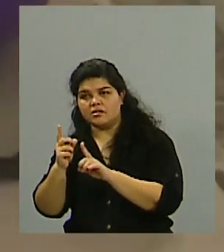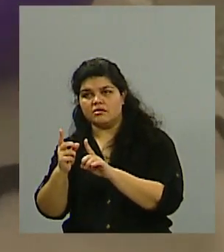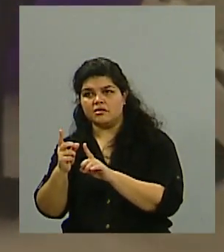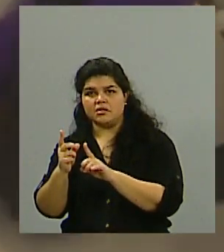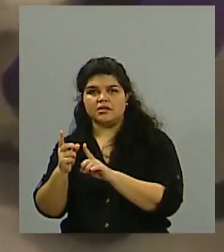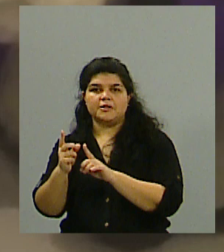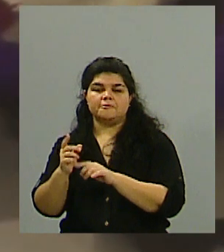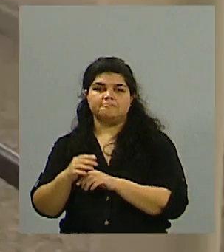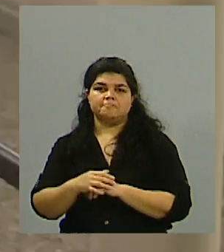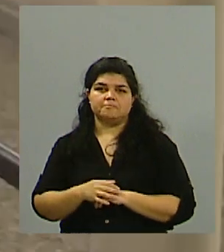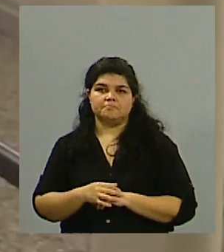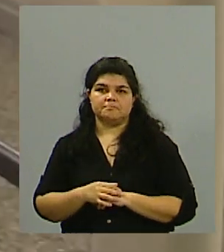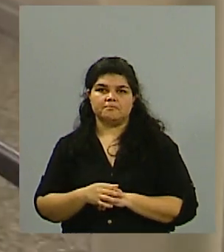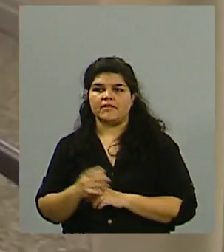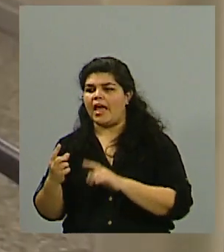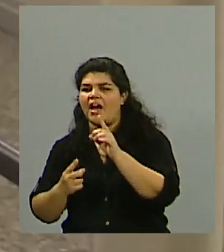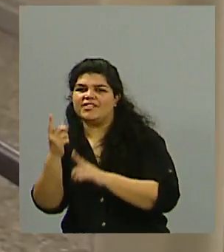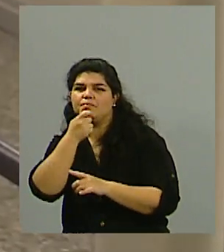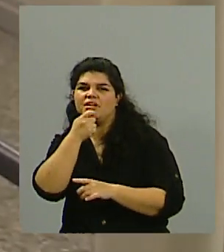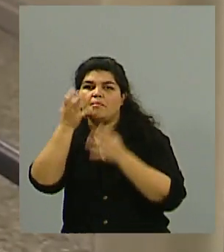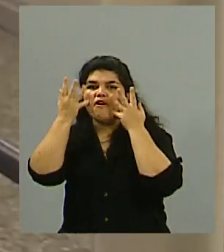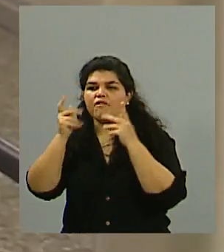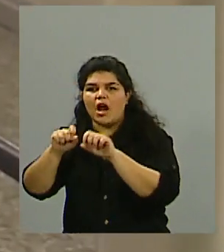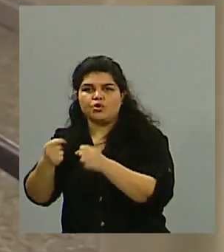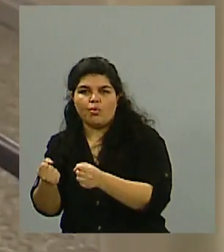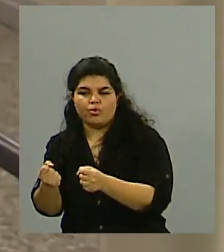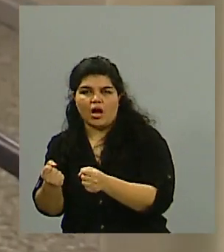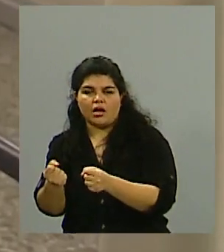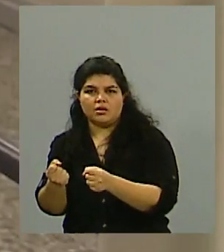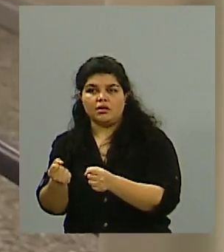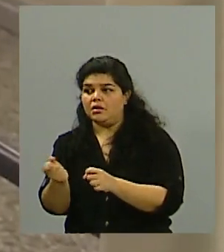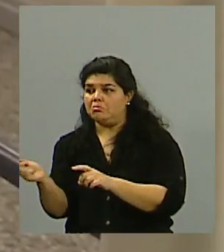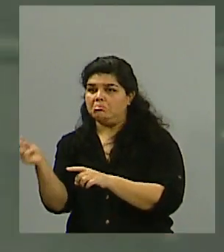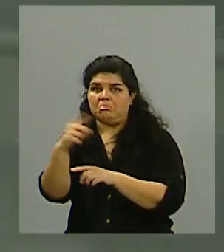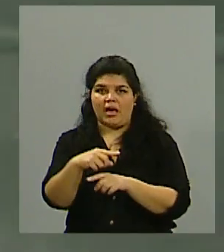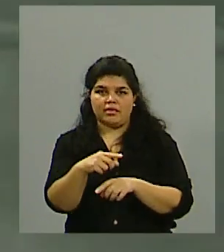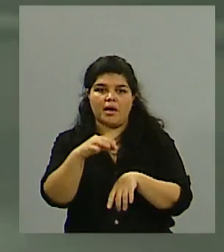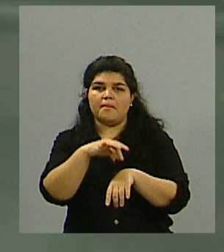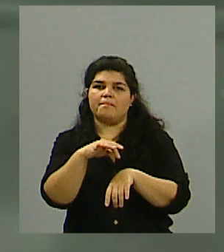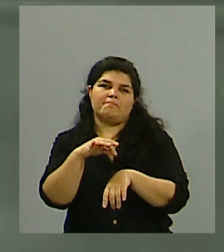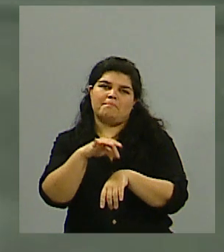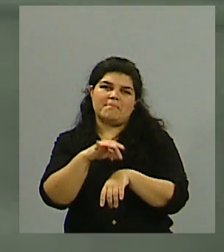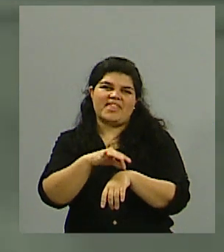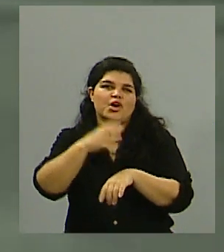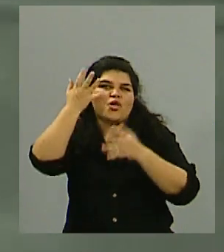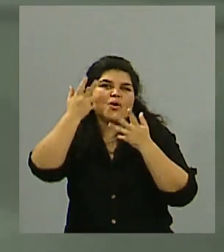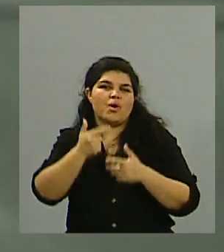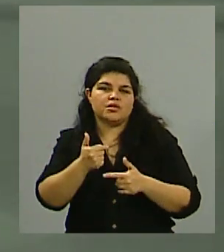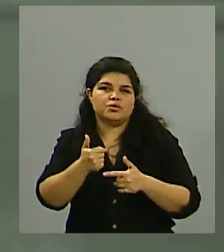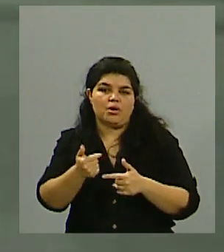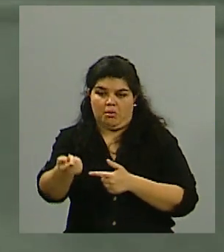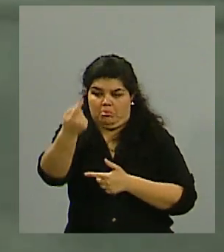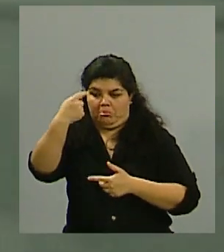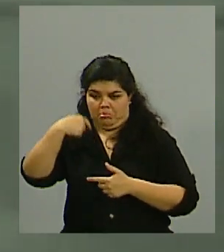proceso de que tienen qué sé yo, se fracturaron, van a su clínico, el clínico lo deriva al traumatólogo y el traumatólogo nos los deriva a nosotras y nosotros terminamos con el